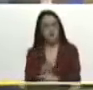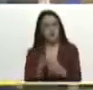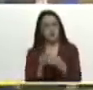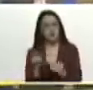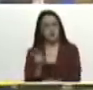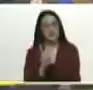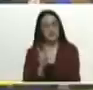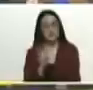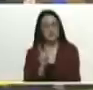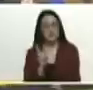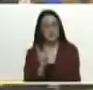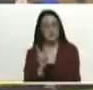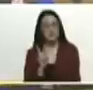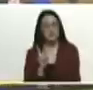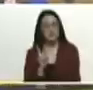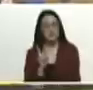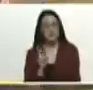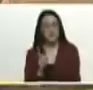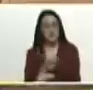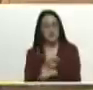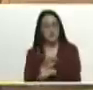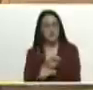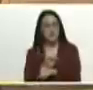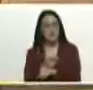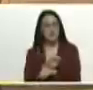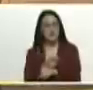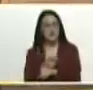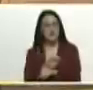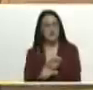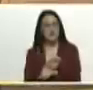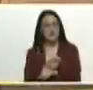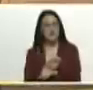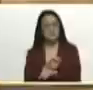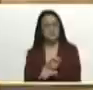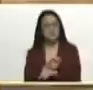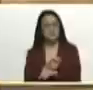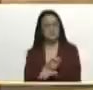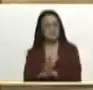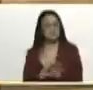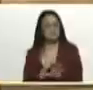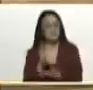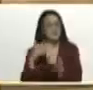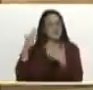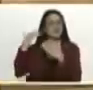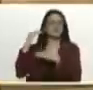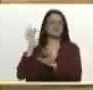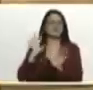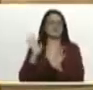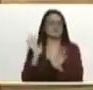venezolanos un gobierno inexistente. Ya eso es pasado.